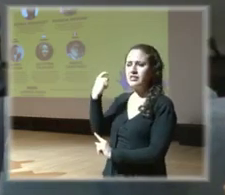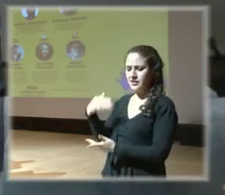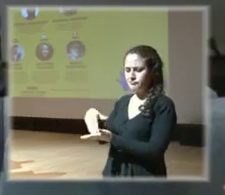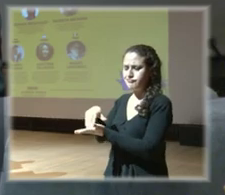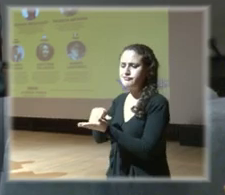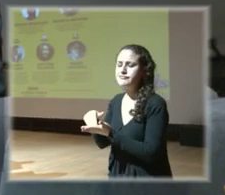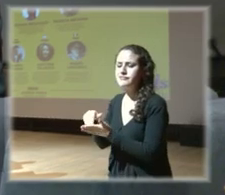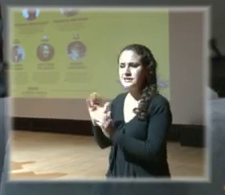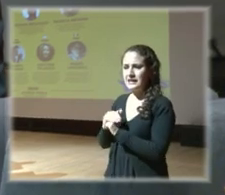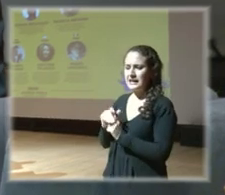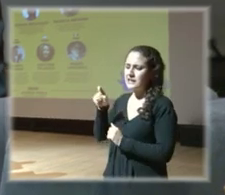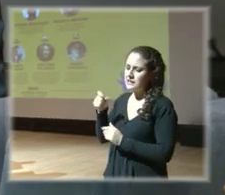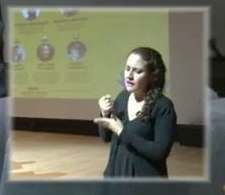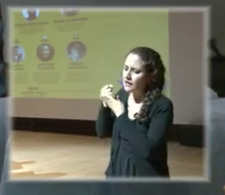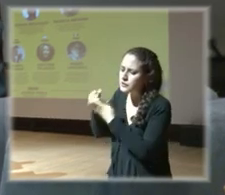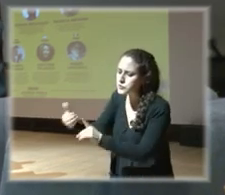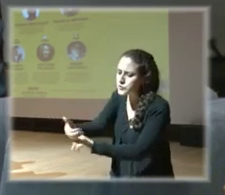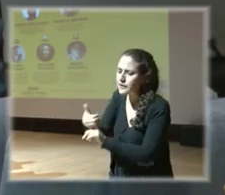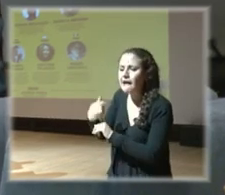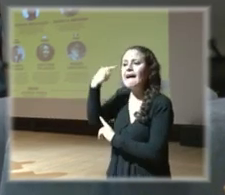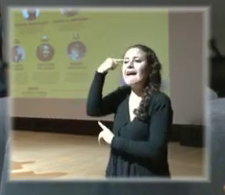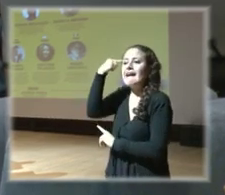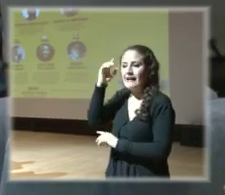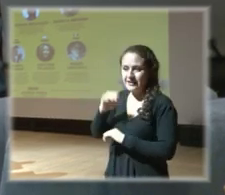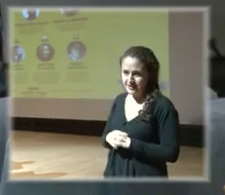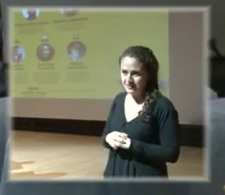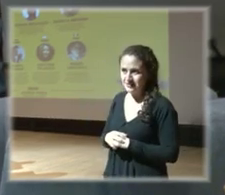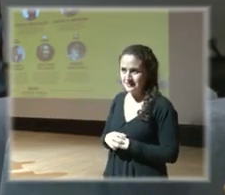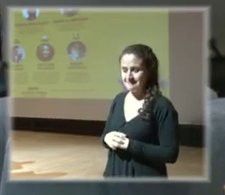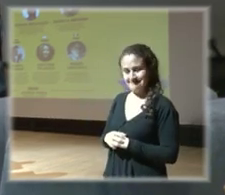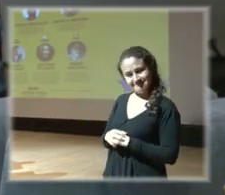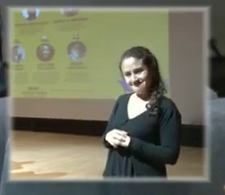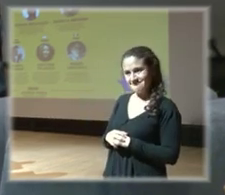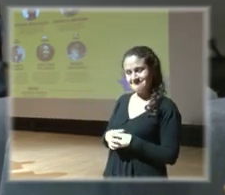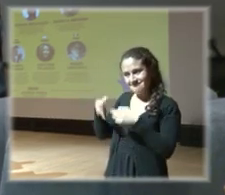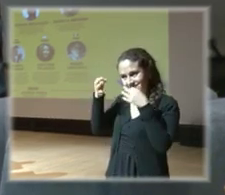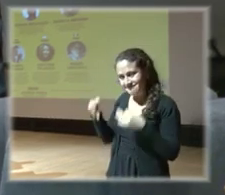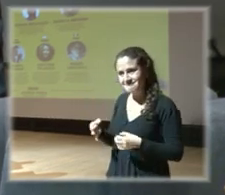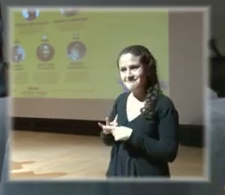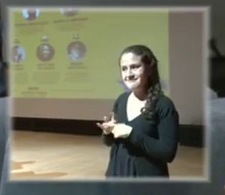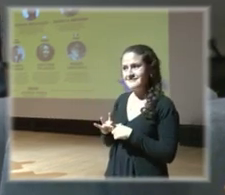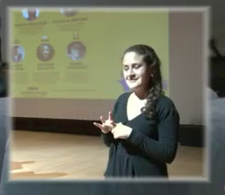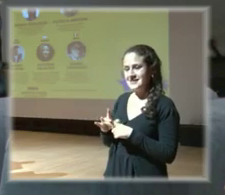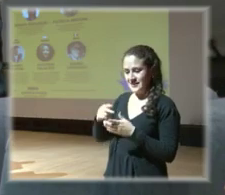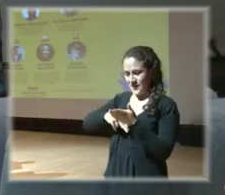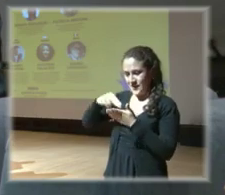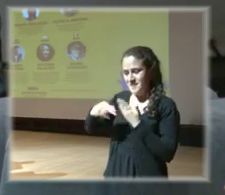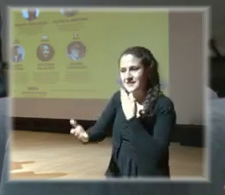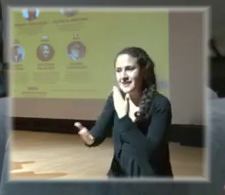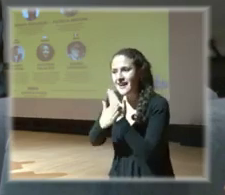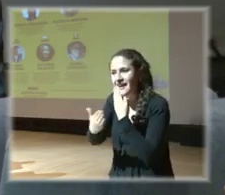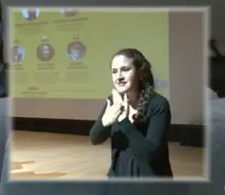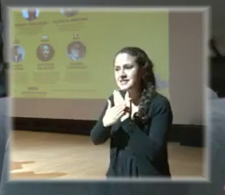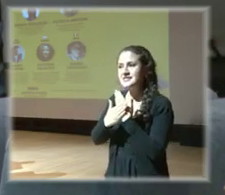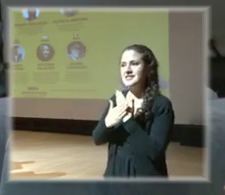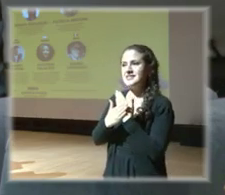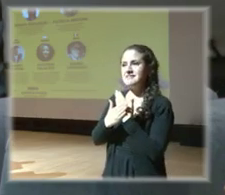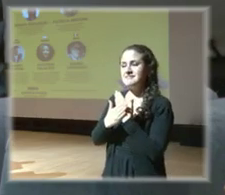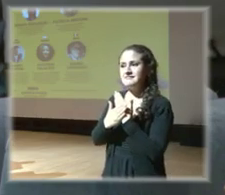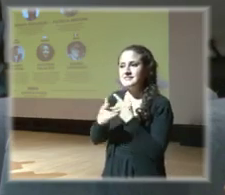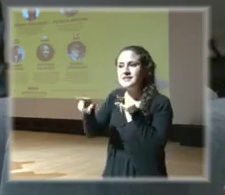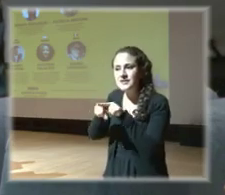un ser que necesita de una protección, y en realidad lo que viene a mostrar la convención y sobre todo lo